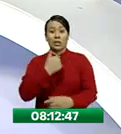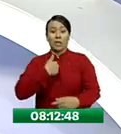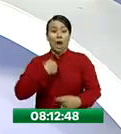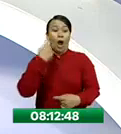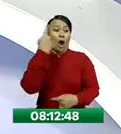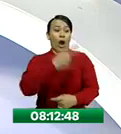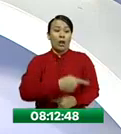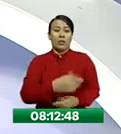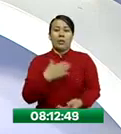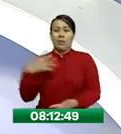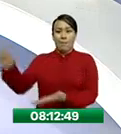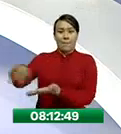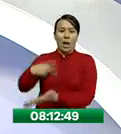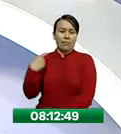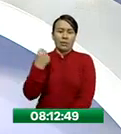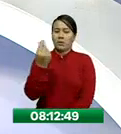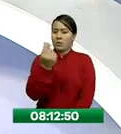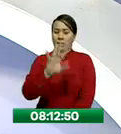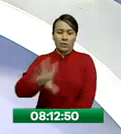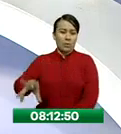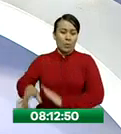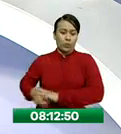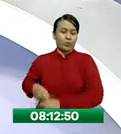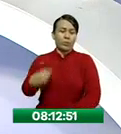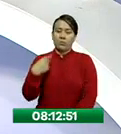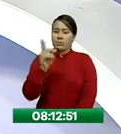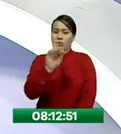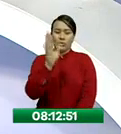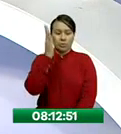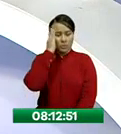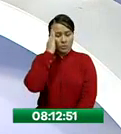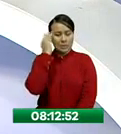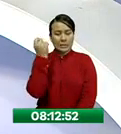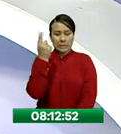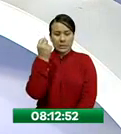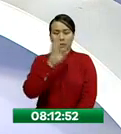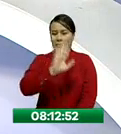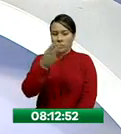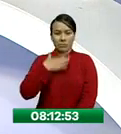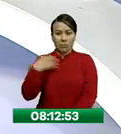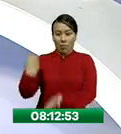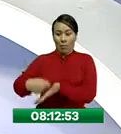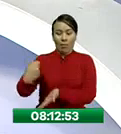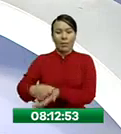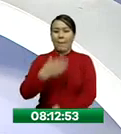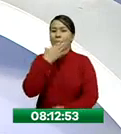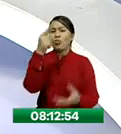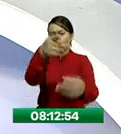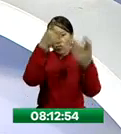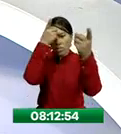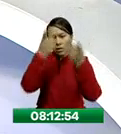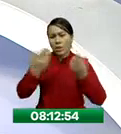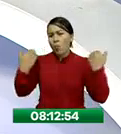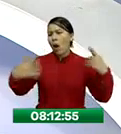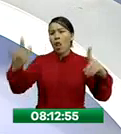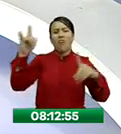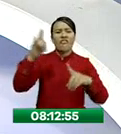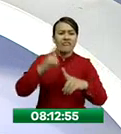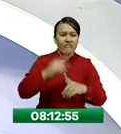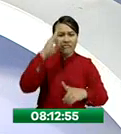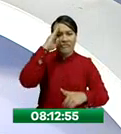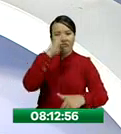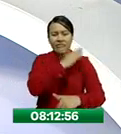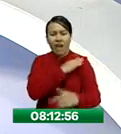a la Infantería no me está dando nada a mí para que los mande, porque eso cobran indudablemente. Por si acaso, envíelos a un cuartel, a la FAE, al de